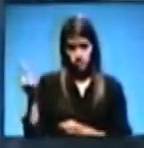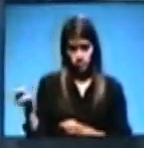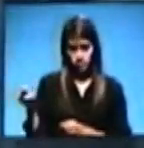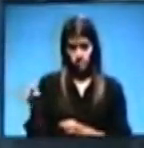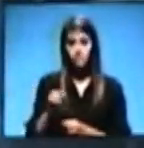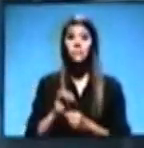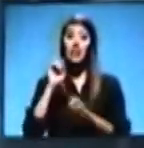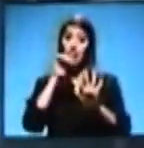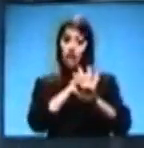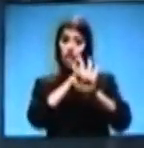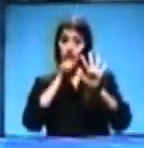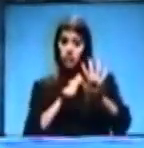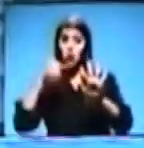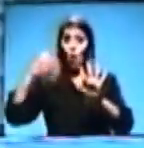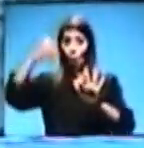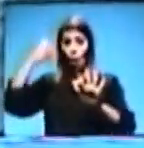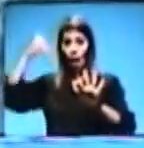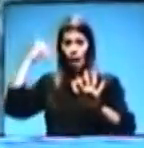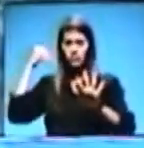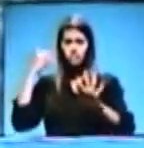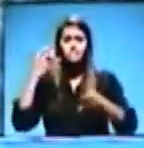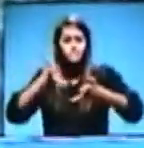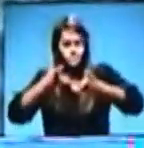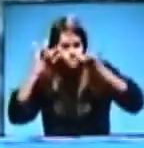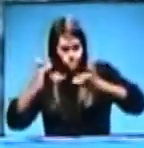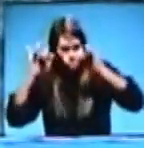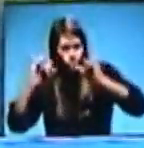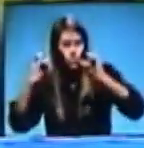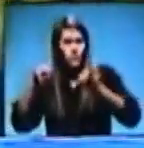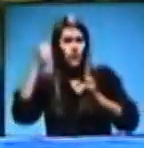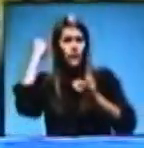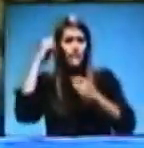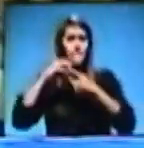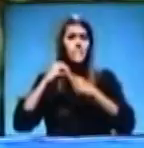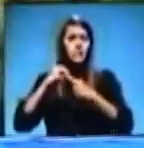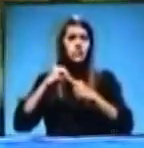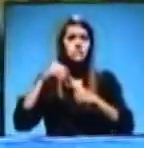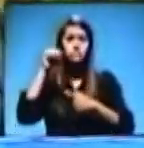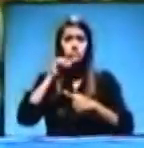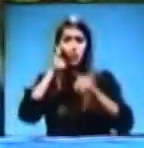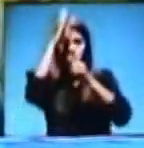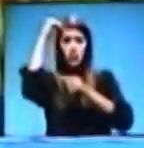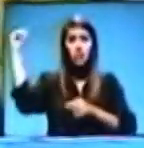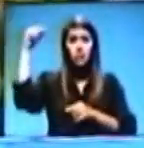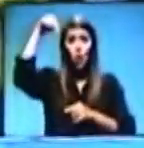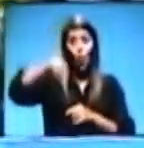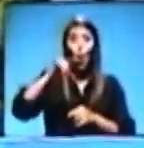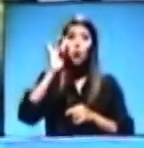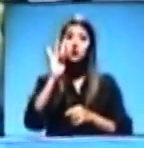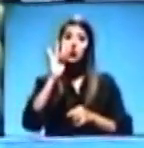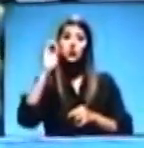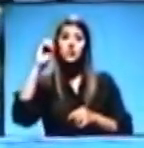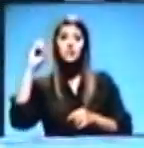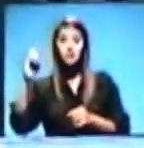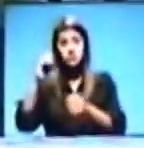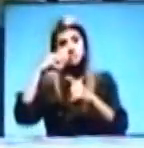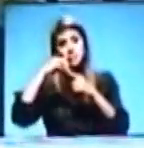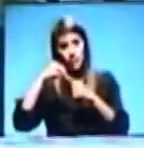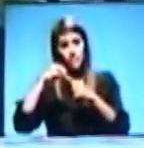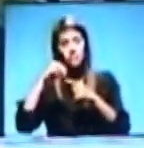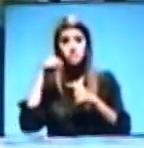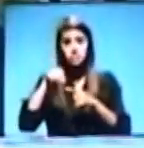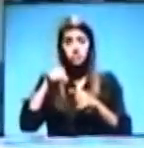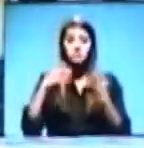5 años de investigación de expertos nacionales y asiáticos han indicado que a nivel nacional existen más de 800 especies de hongos, los cuales